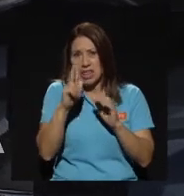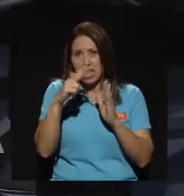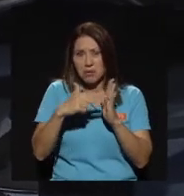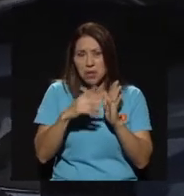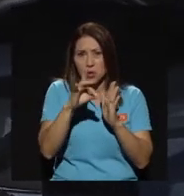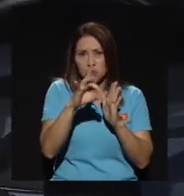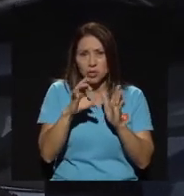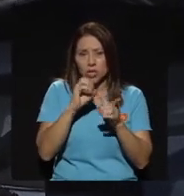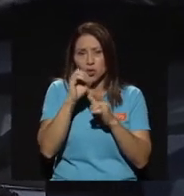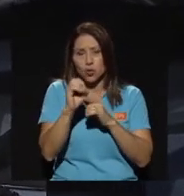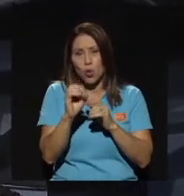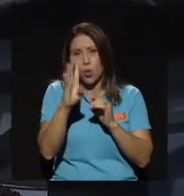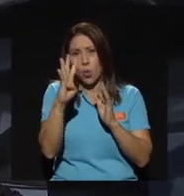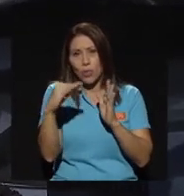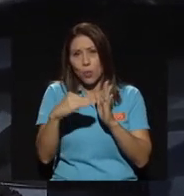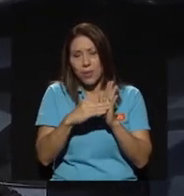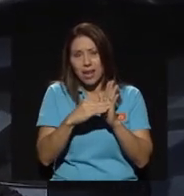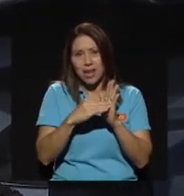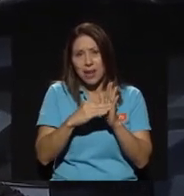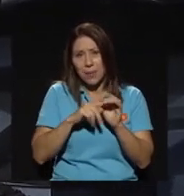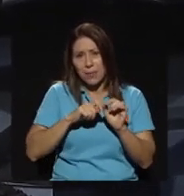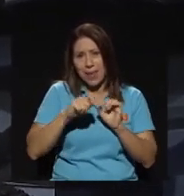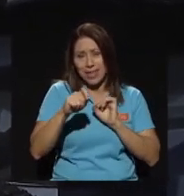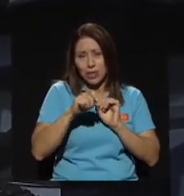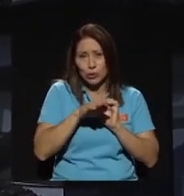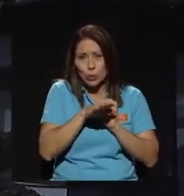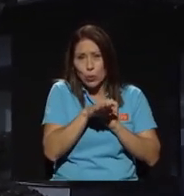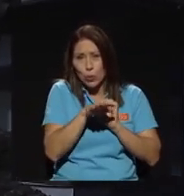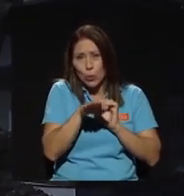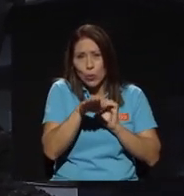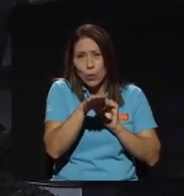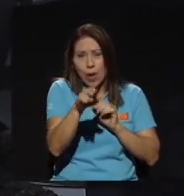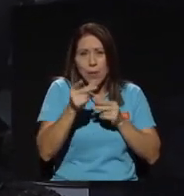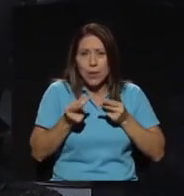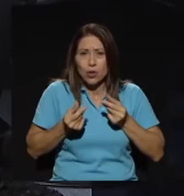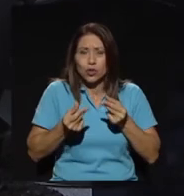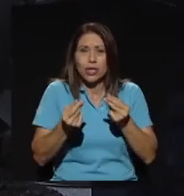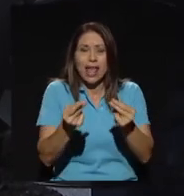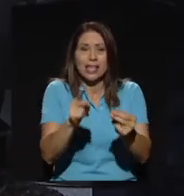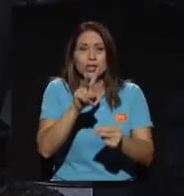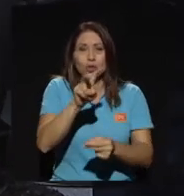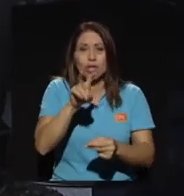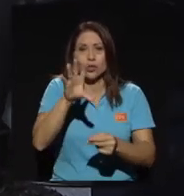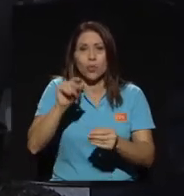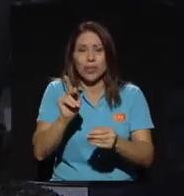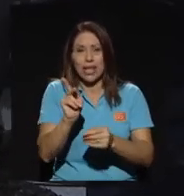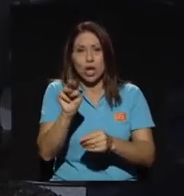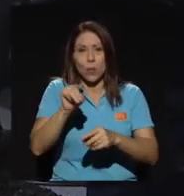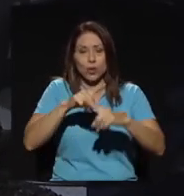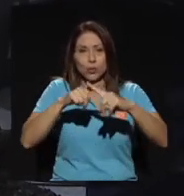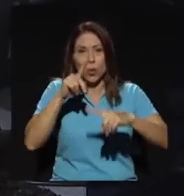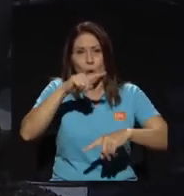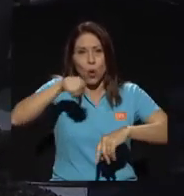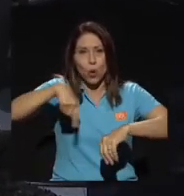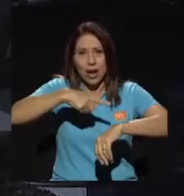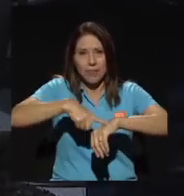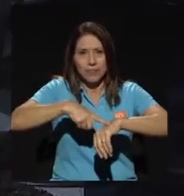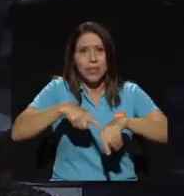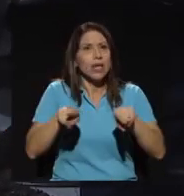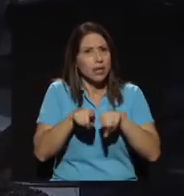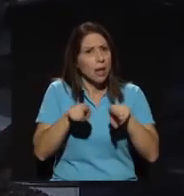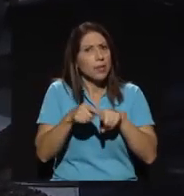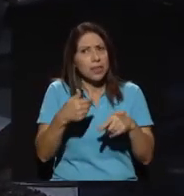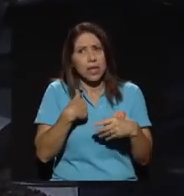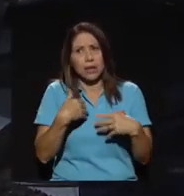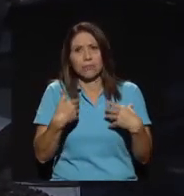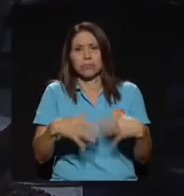tibetana a velocidades de 200 250 kilómetros por hora pero medio y que tiene hasta oxígeno